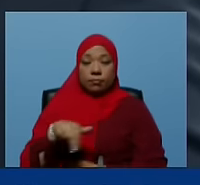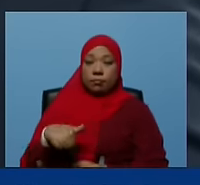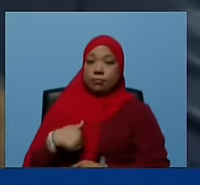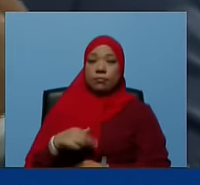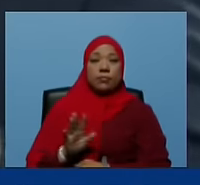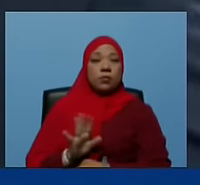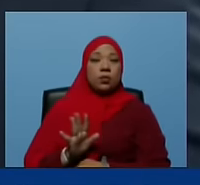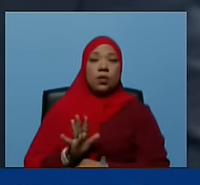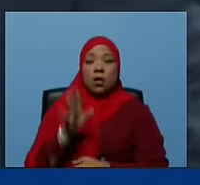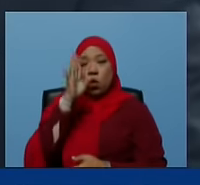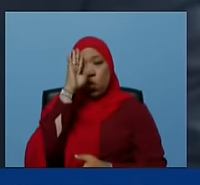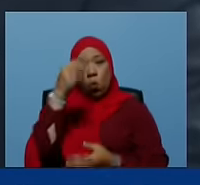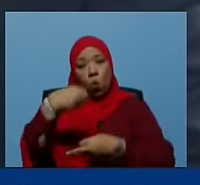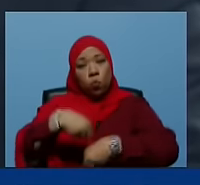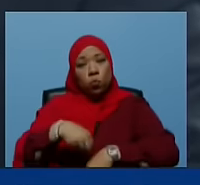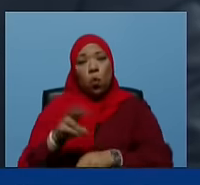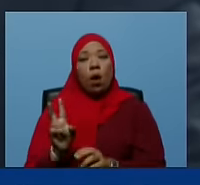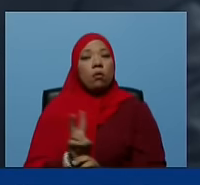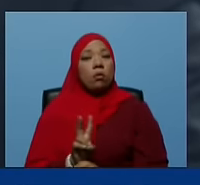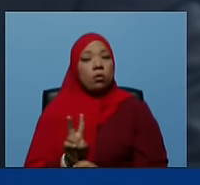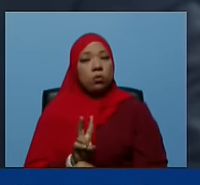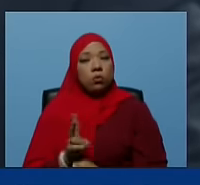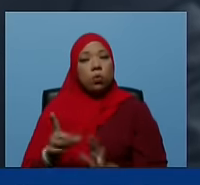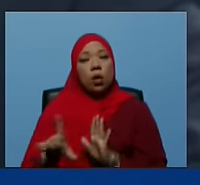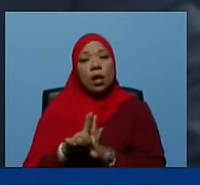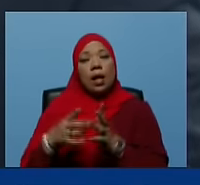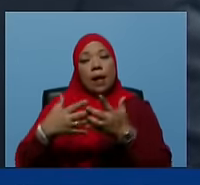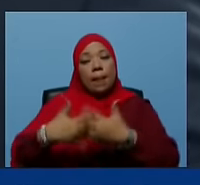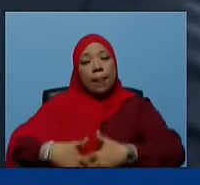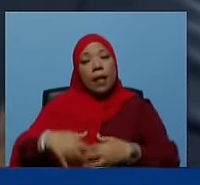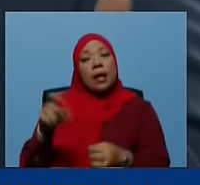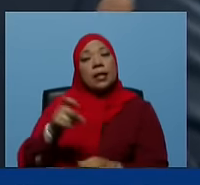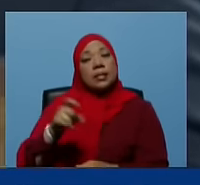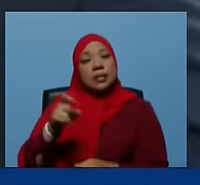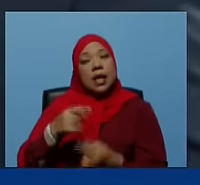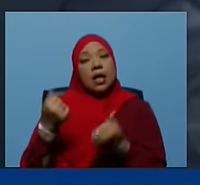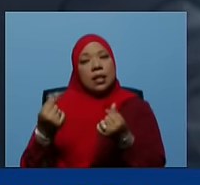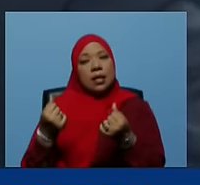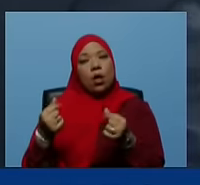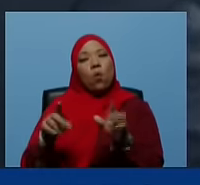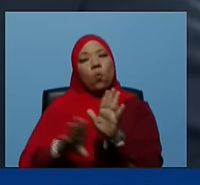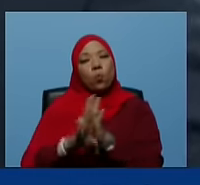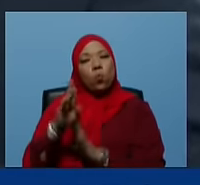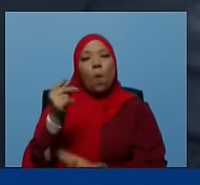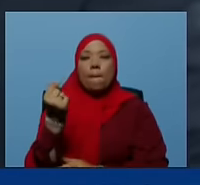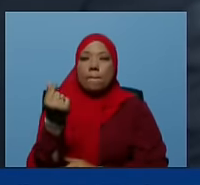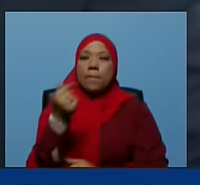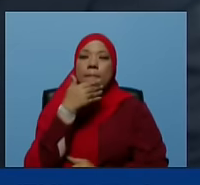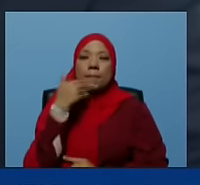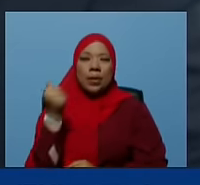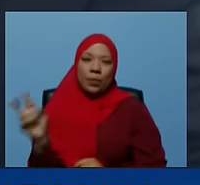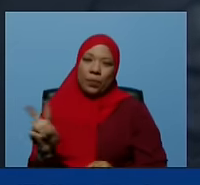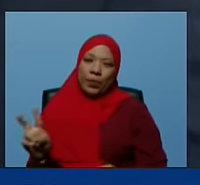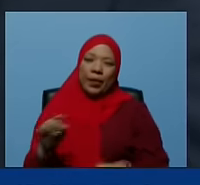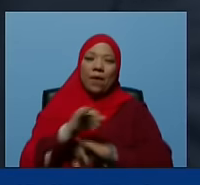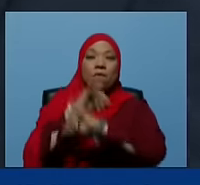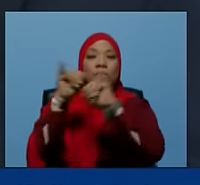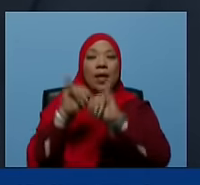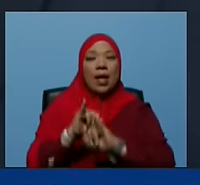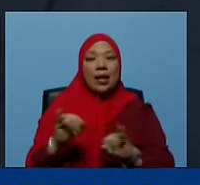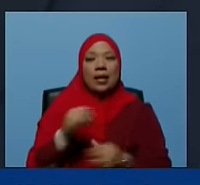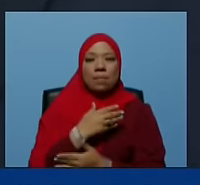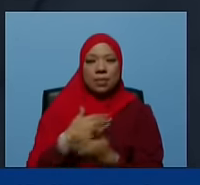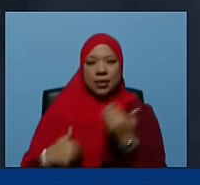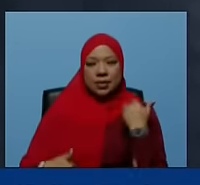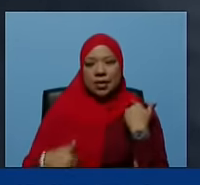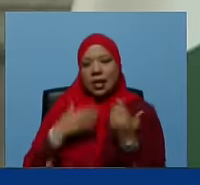nosotros estamos de acuerdo en que vengan todas las inversiones necesarias en Venezuela. Bueno, presidente, muy contento hoy por esta gran firma.